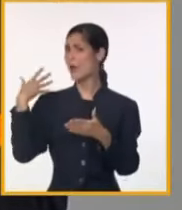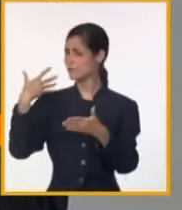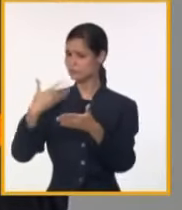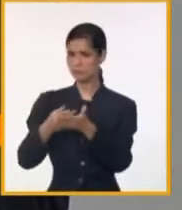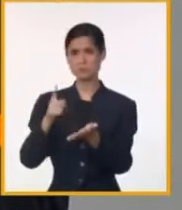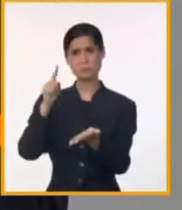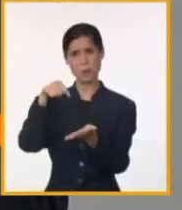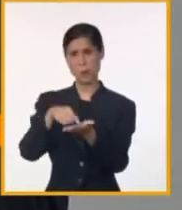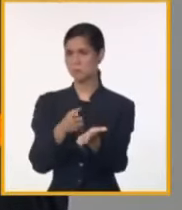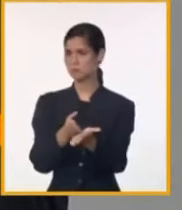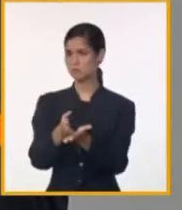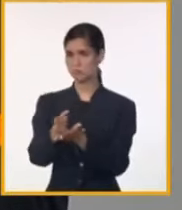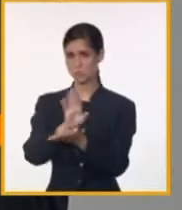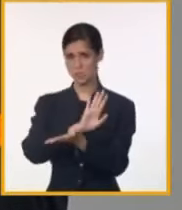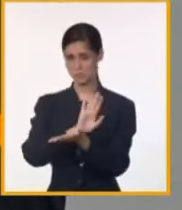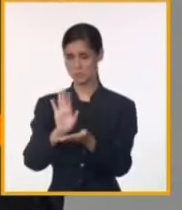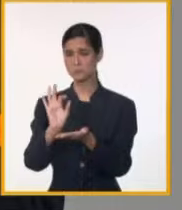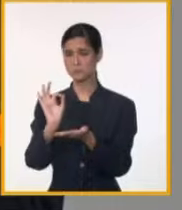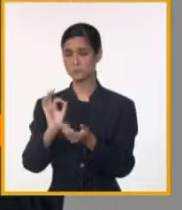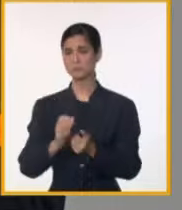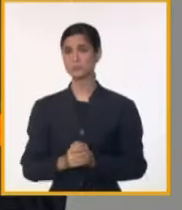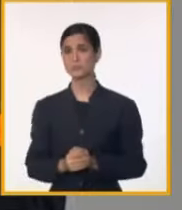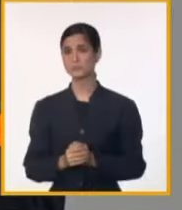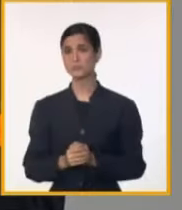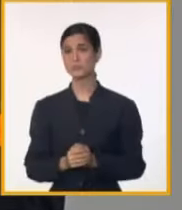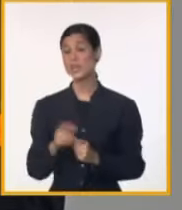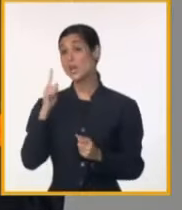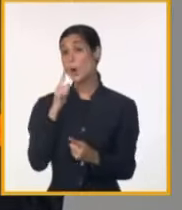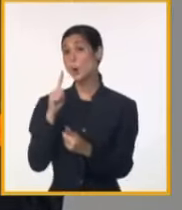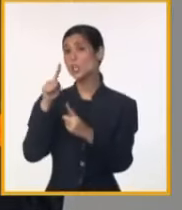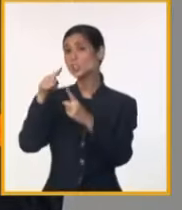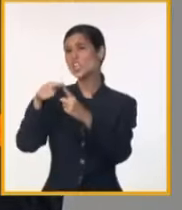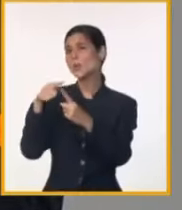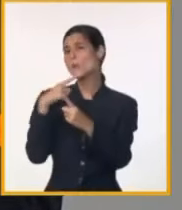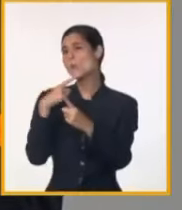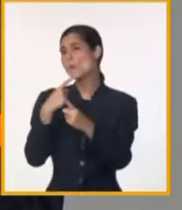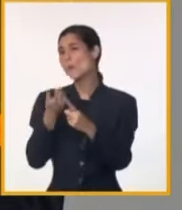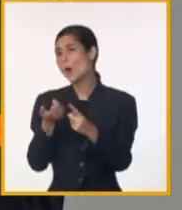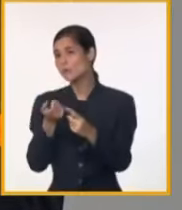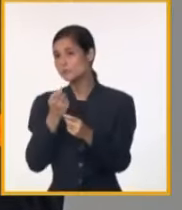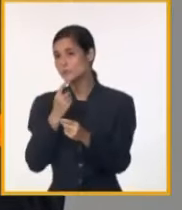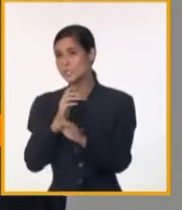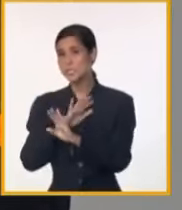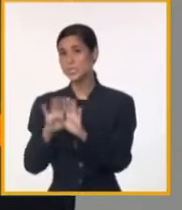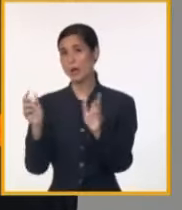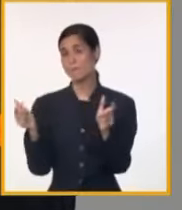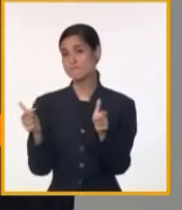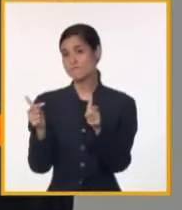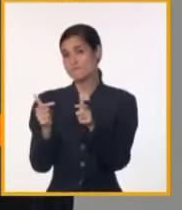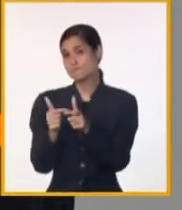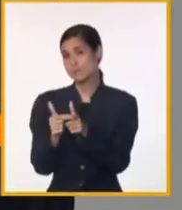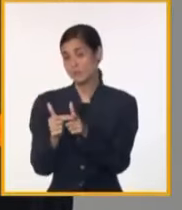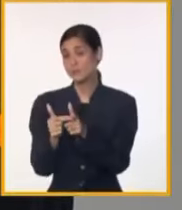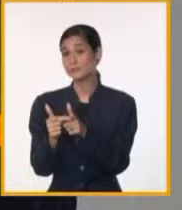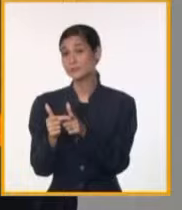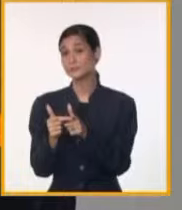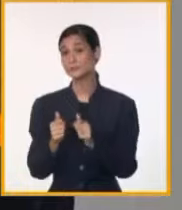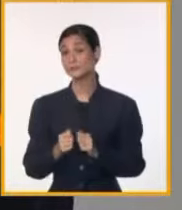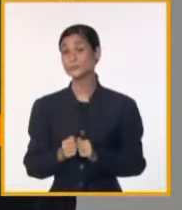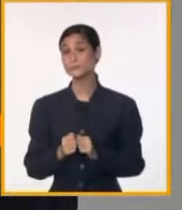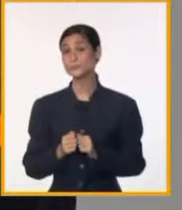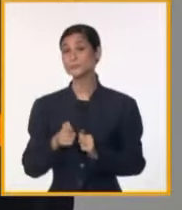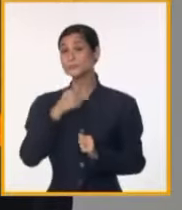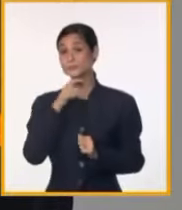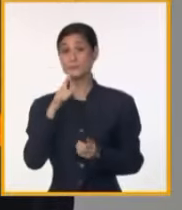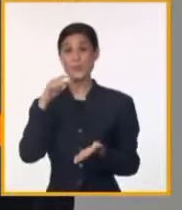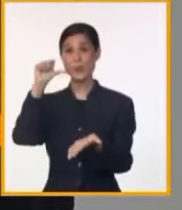de eh neutralizar o reducir a cero la perspectiva de que Irán